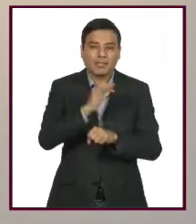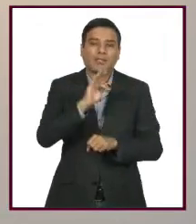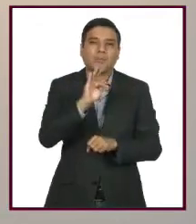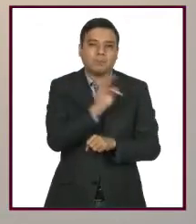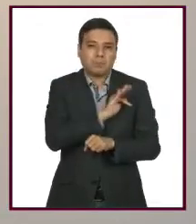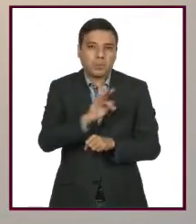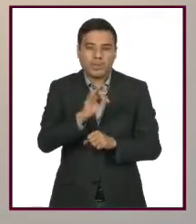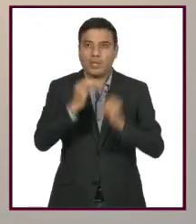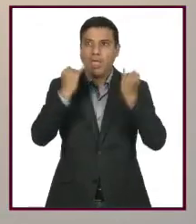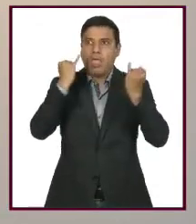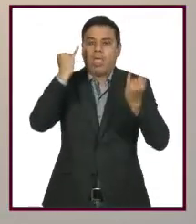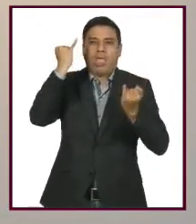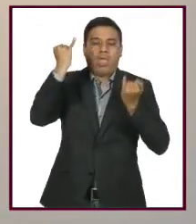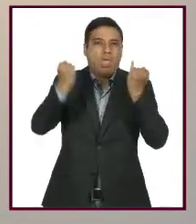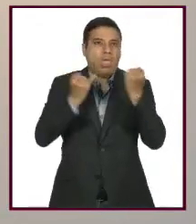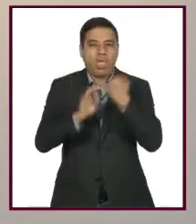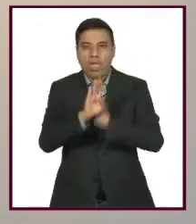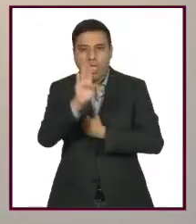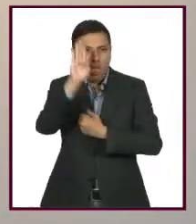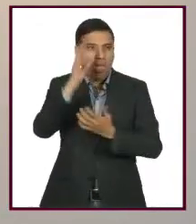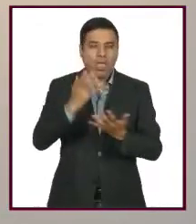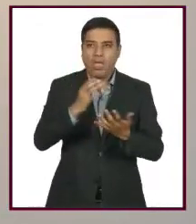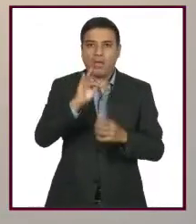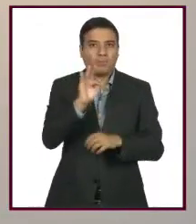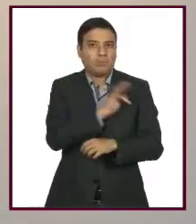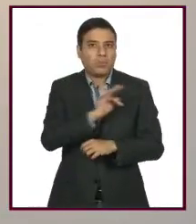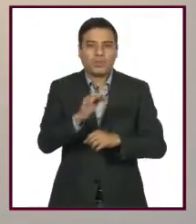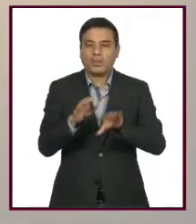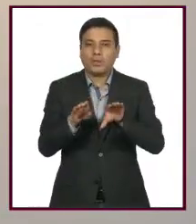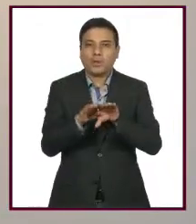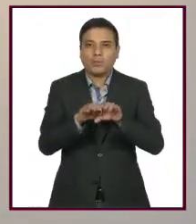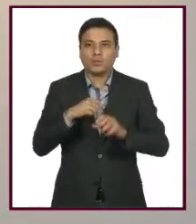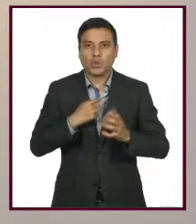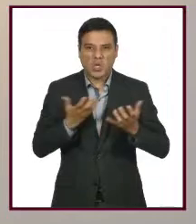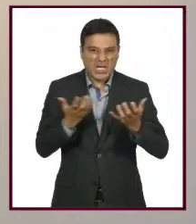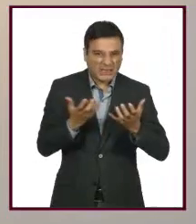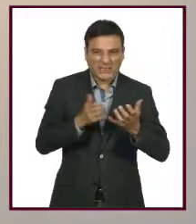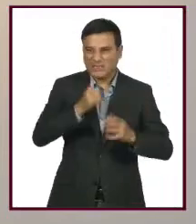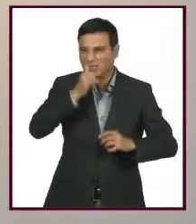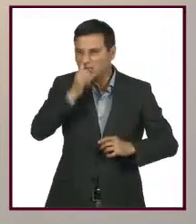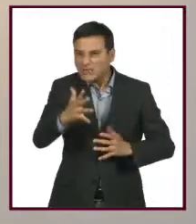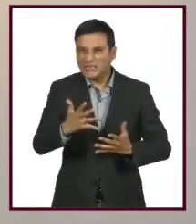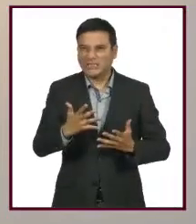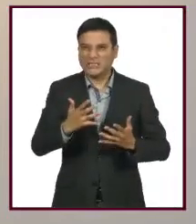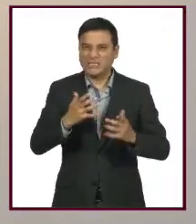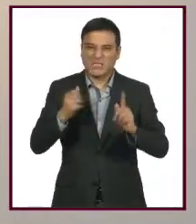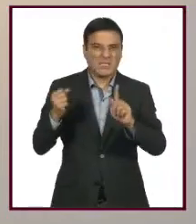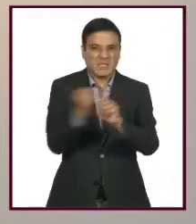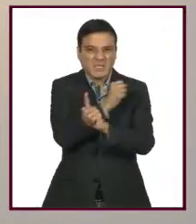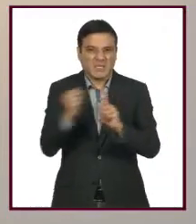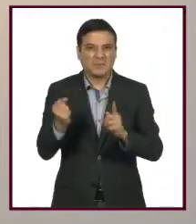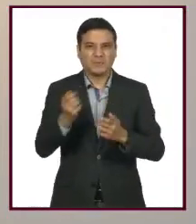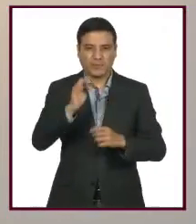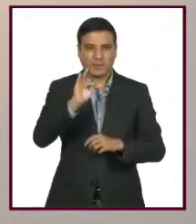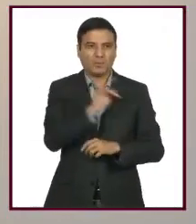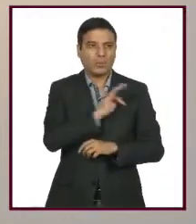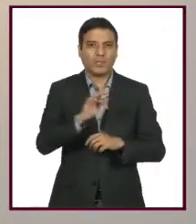la percepción, puede presentarse alucinaciones, comportamientos violentos, agresivos,